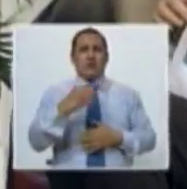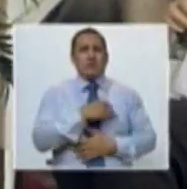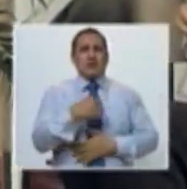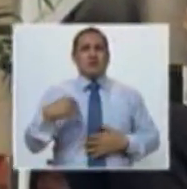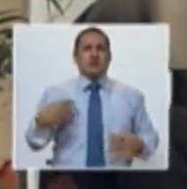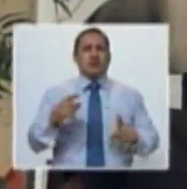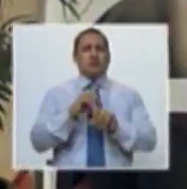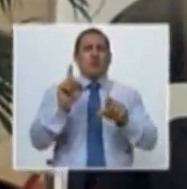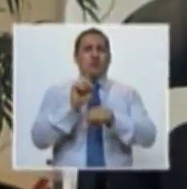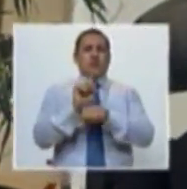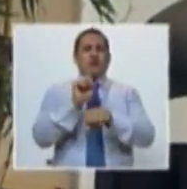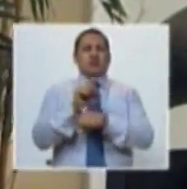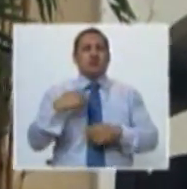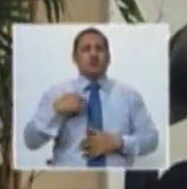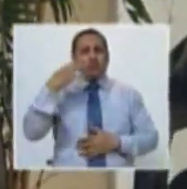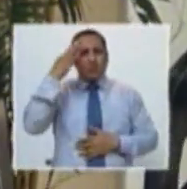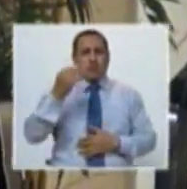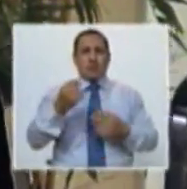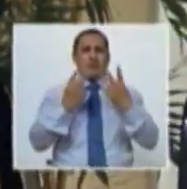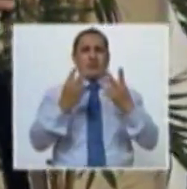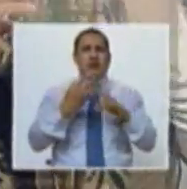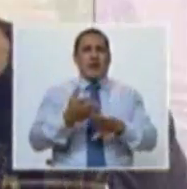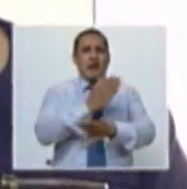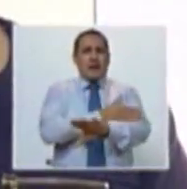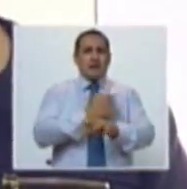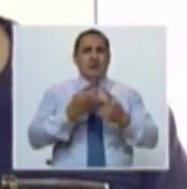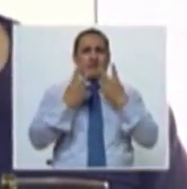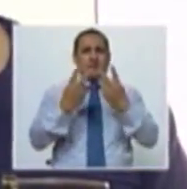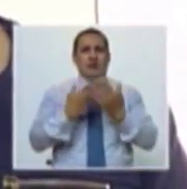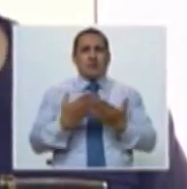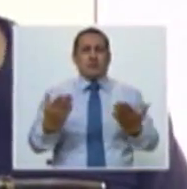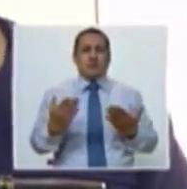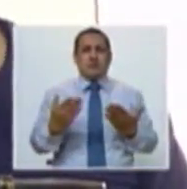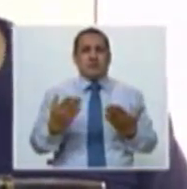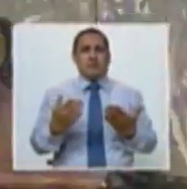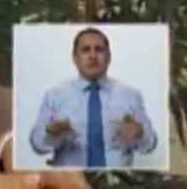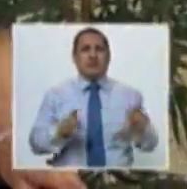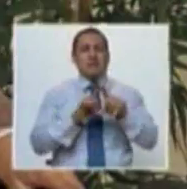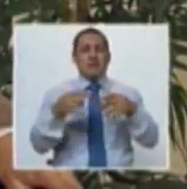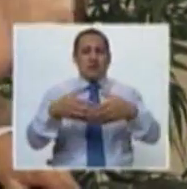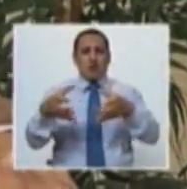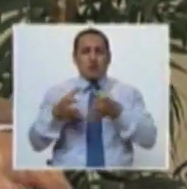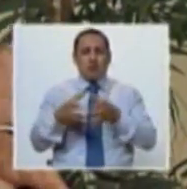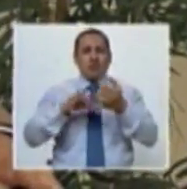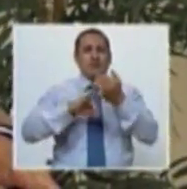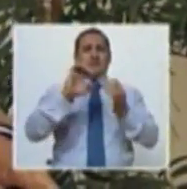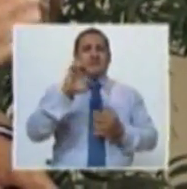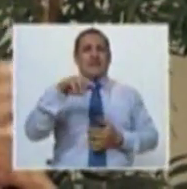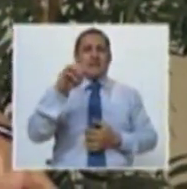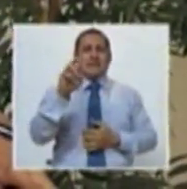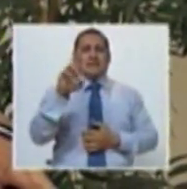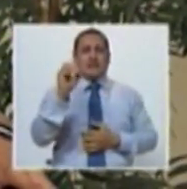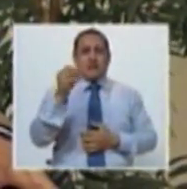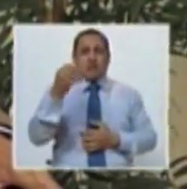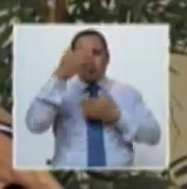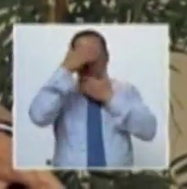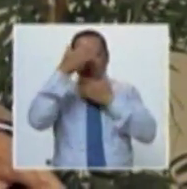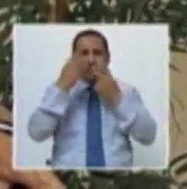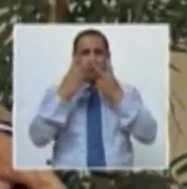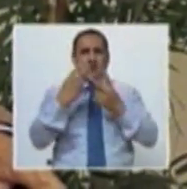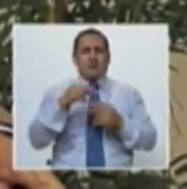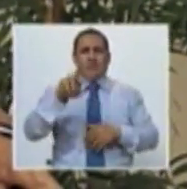educación, yo creo que hay que dividir antes y después de Sendero. Sendero Luminoso marca una frontera en el